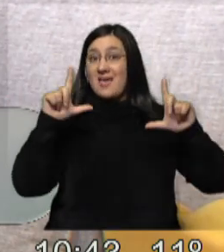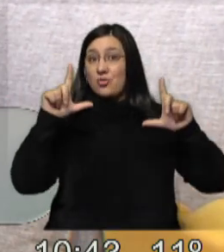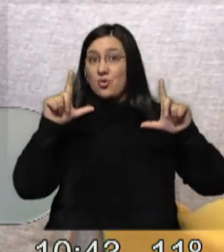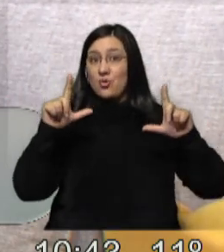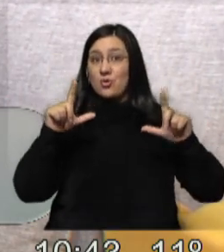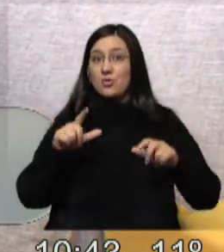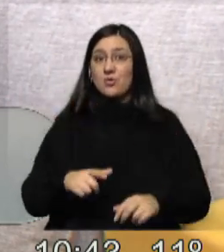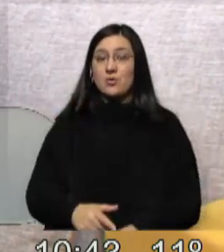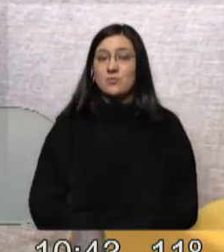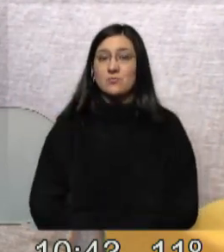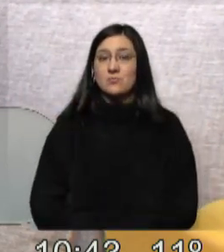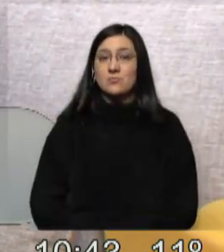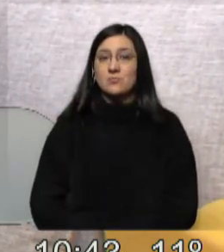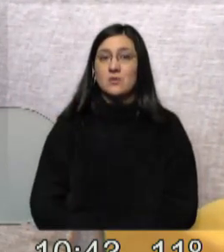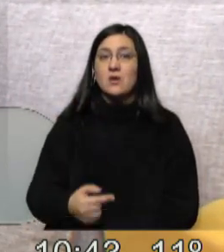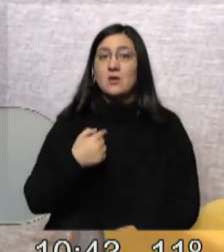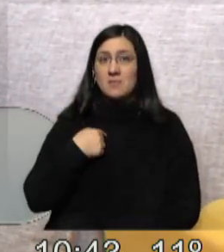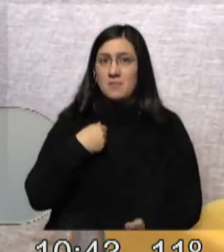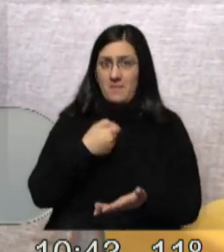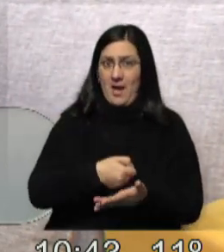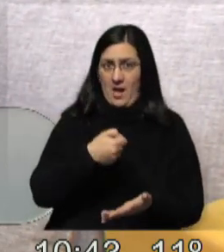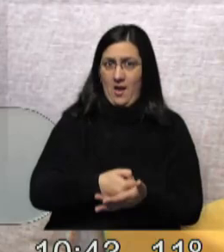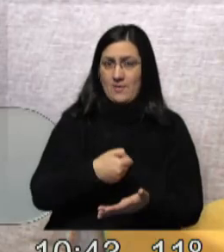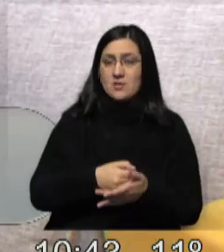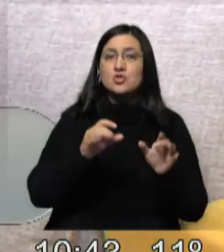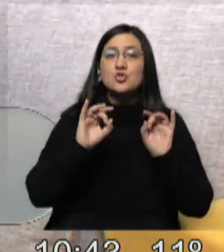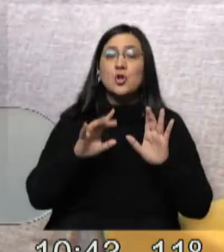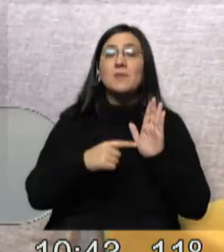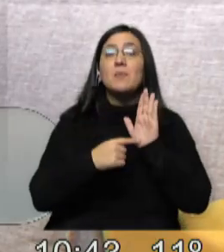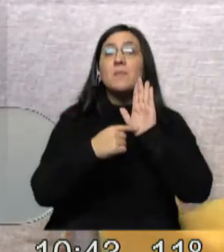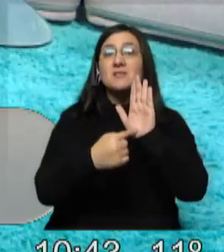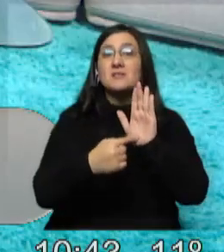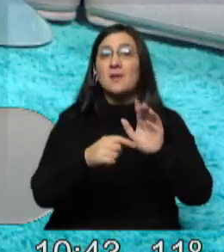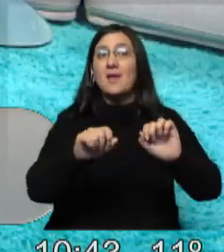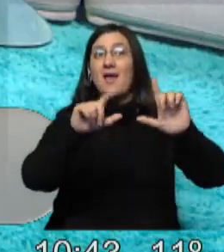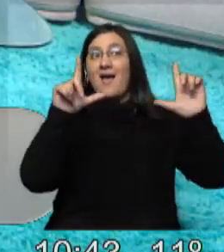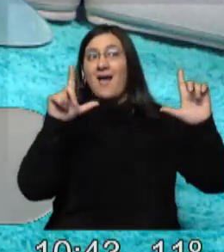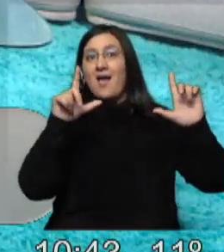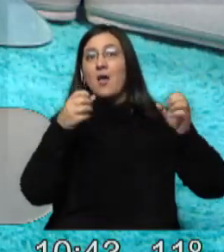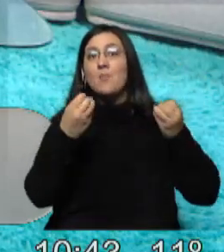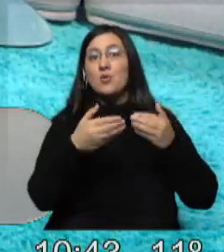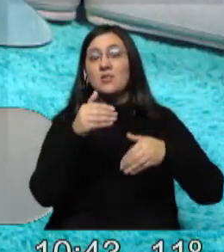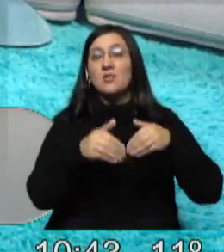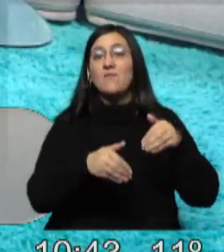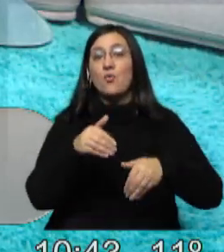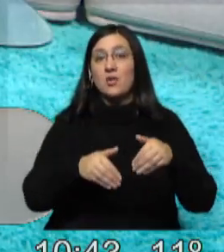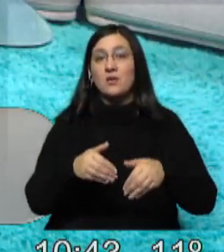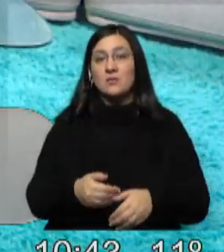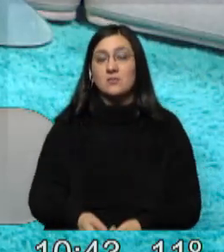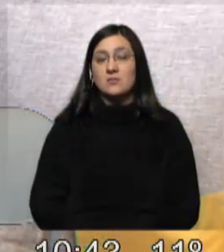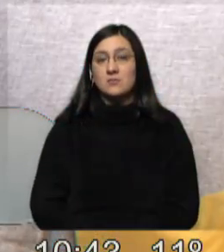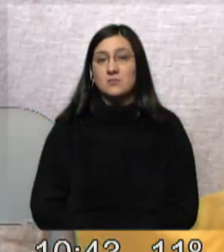¿Ahora? Y me ofrecían plata además, solamente por presentarme. Y sí, porque te votan, te van a votar si te quieren. Sí,